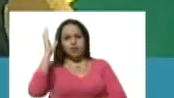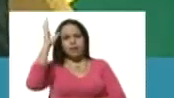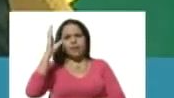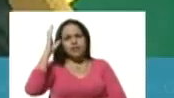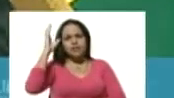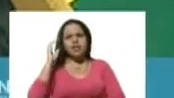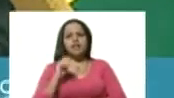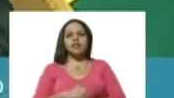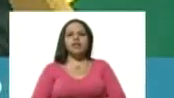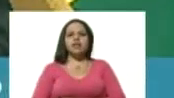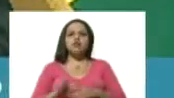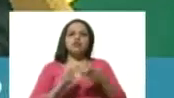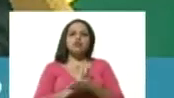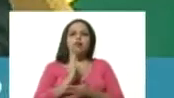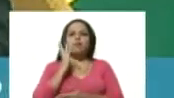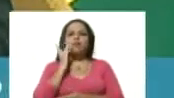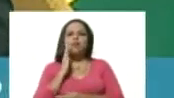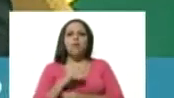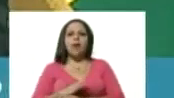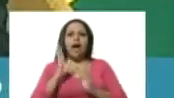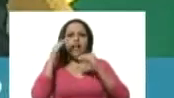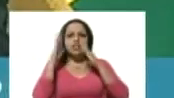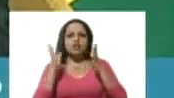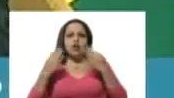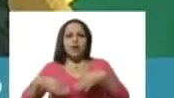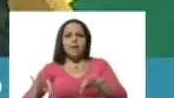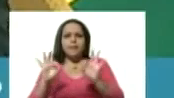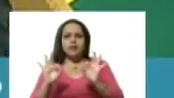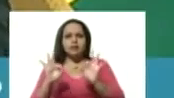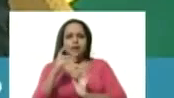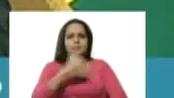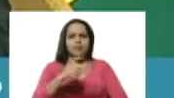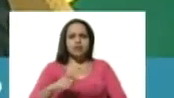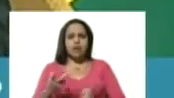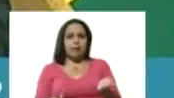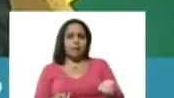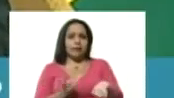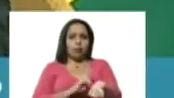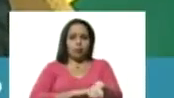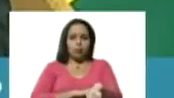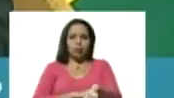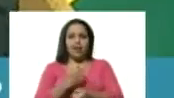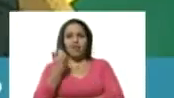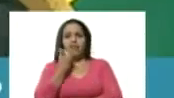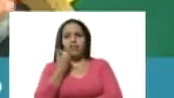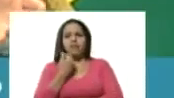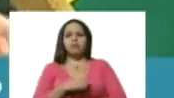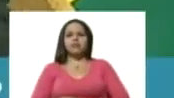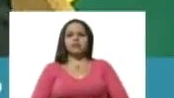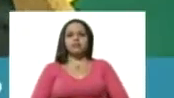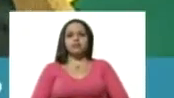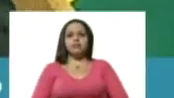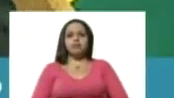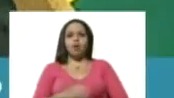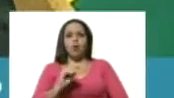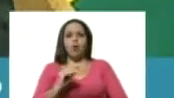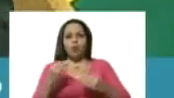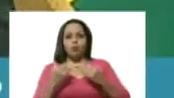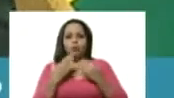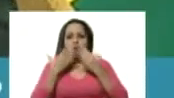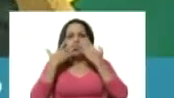en terapia intensiva para atender a los casos críticos, la cantidad de ventiladores,